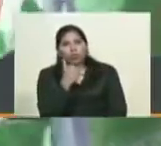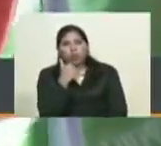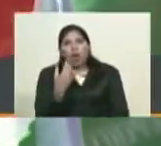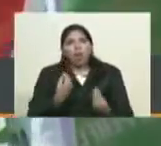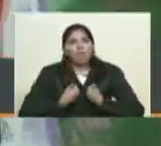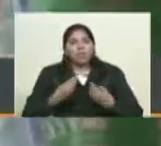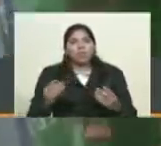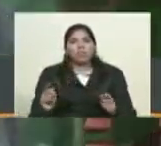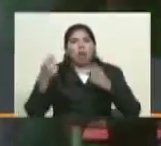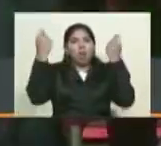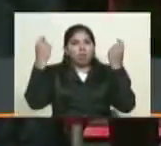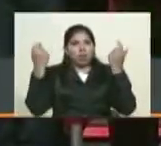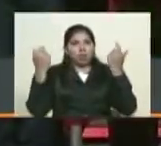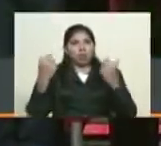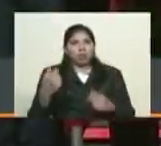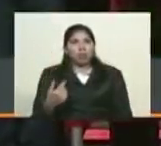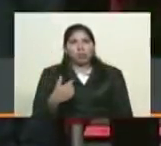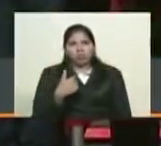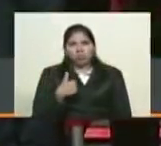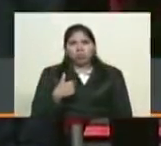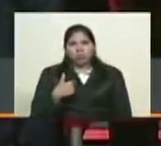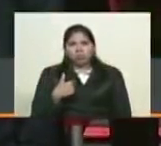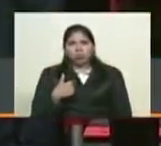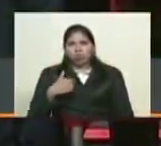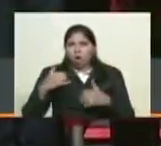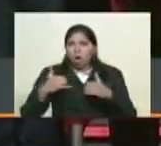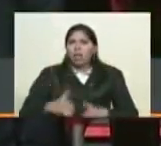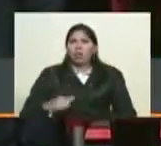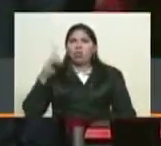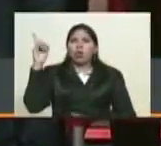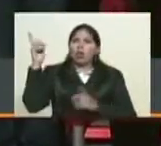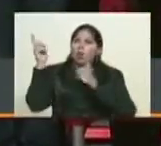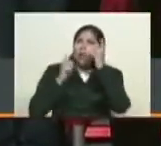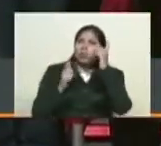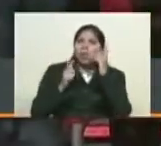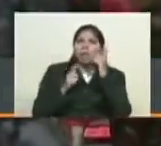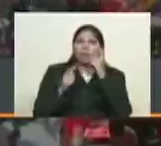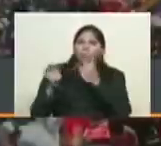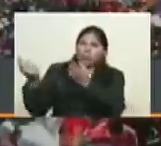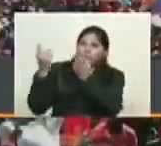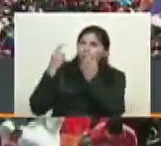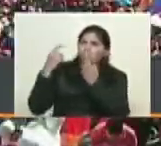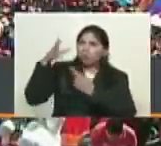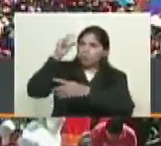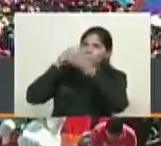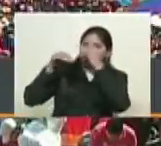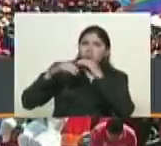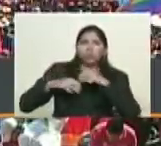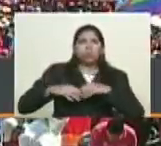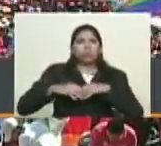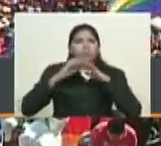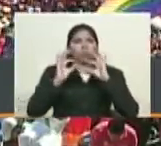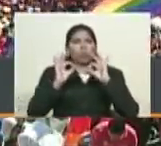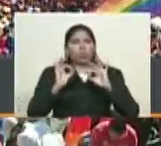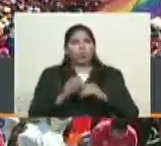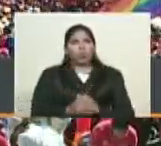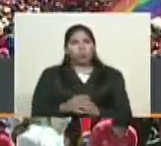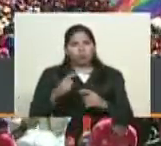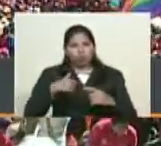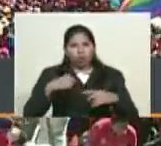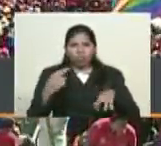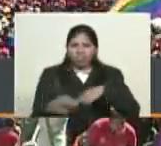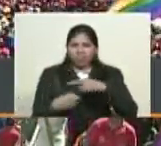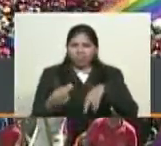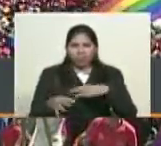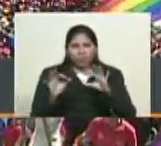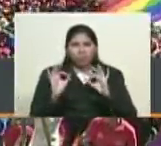digno hijo formado por el comandante supremo Hugo Chávez, refundador de la patria, refundador de la